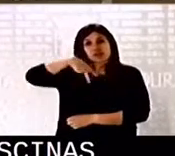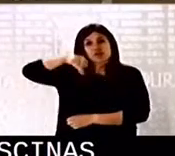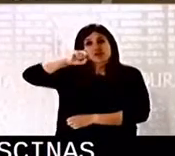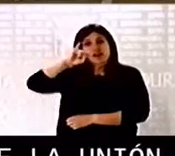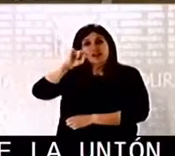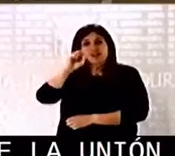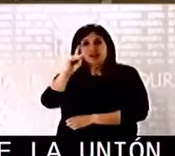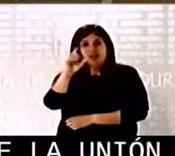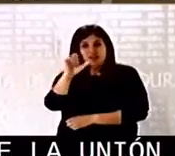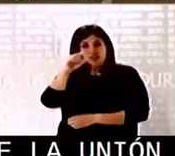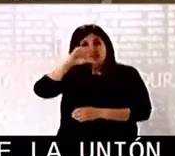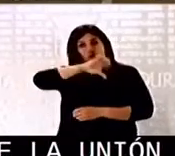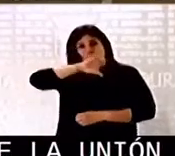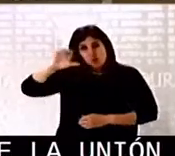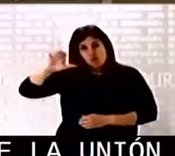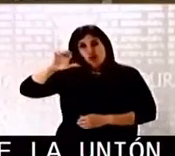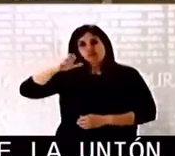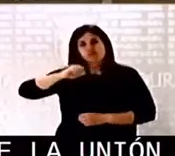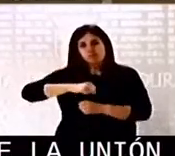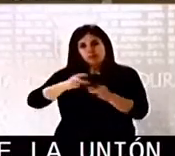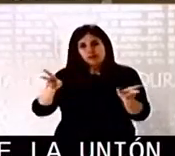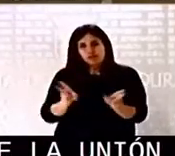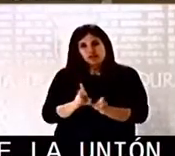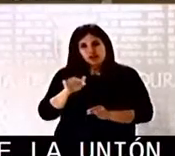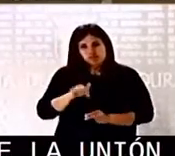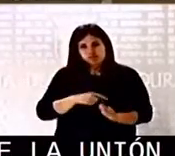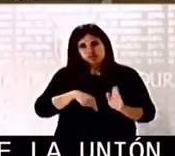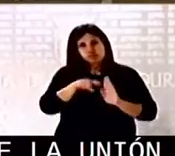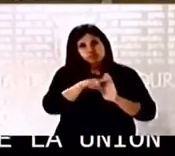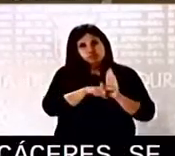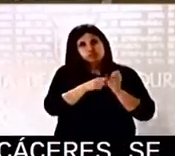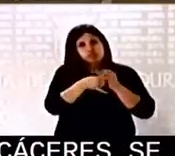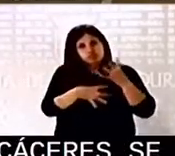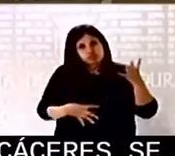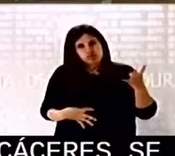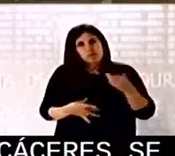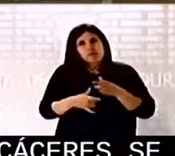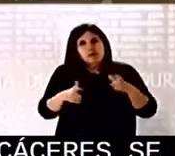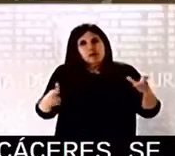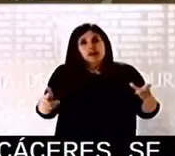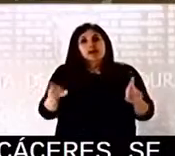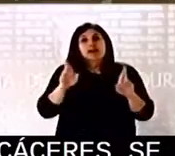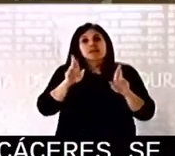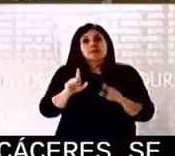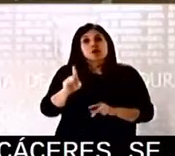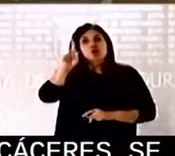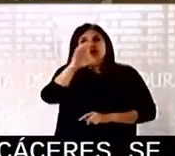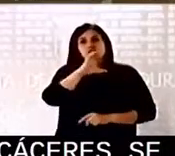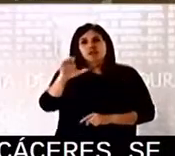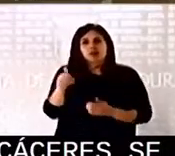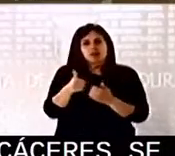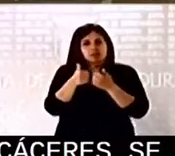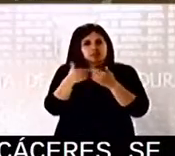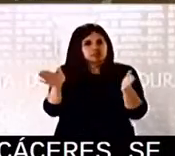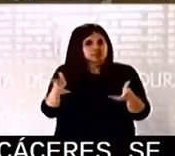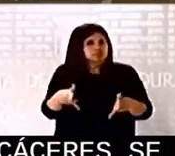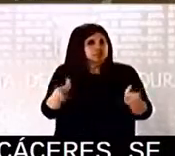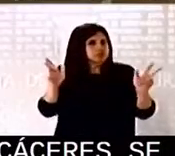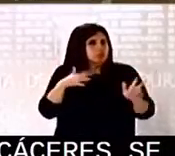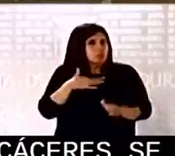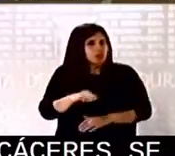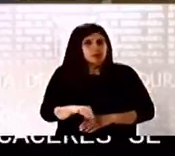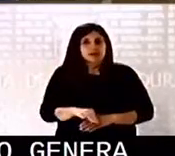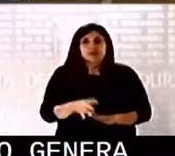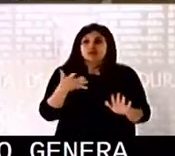Europea y yo espero que en el norte de Cáceres se puedan abrir con cierta normalidad. Y eso genera